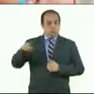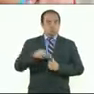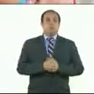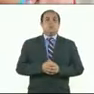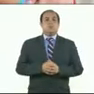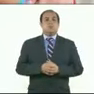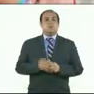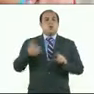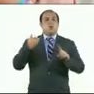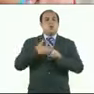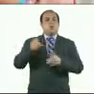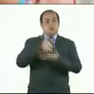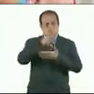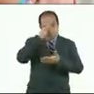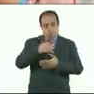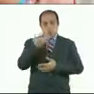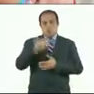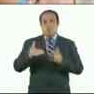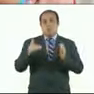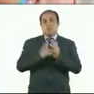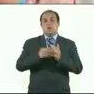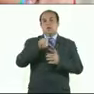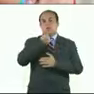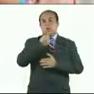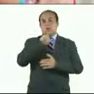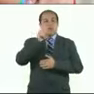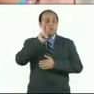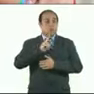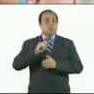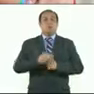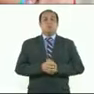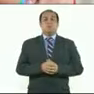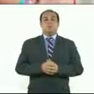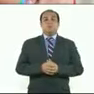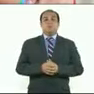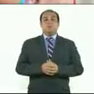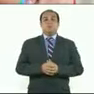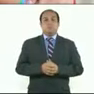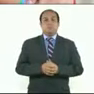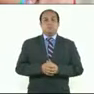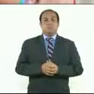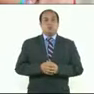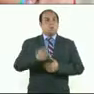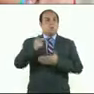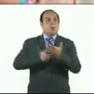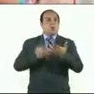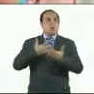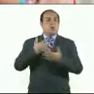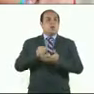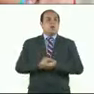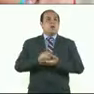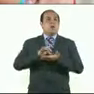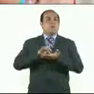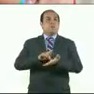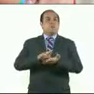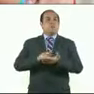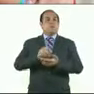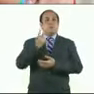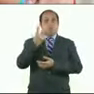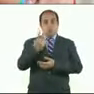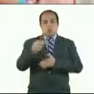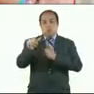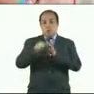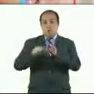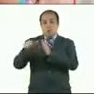La meta para la Ciudad de México son 50,000 niños y niñas. Este programa tiene un apoyo bimestral de 1,600